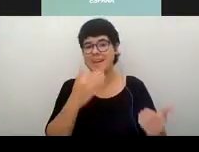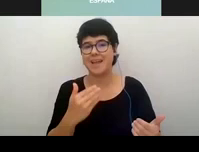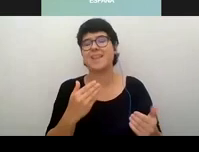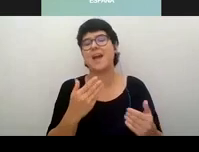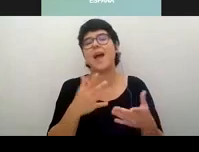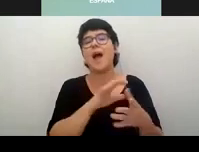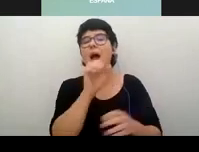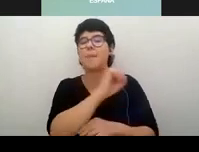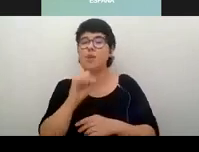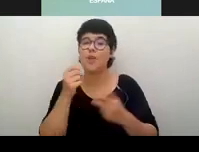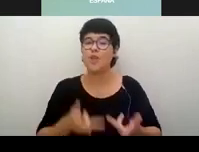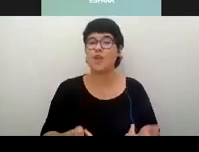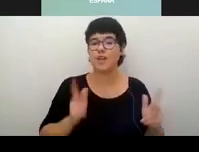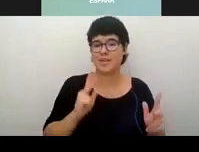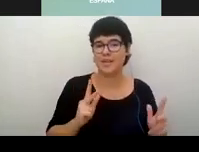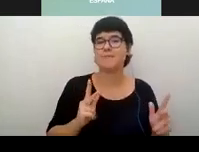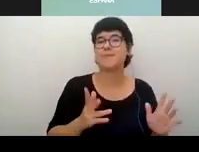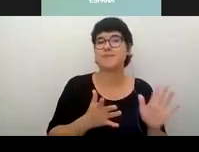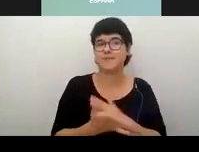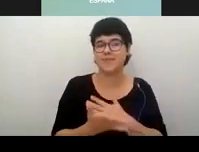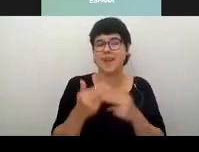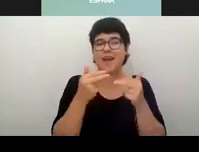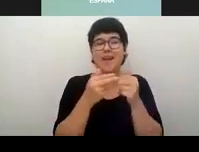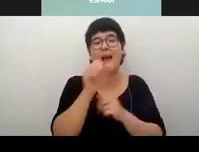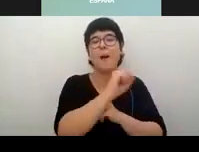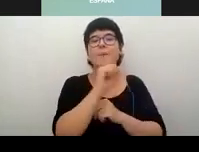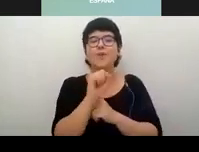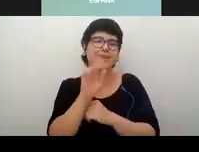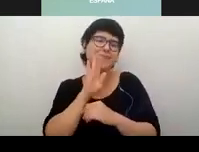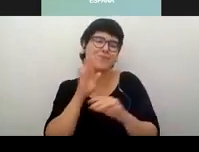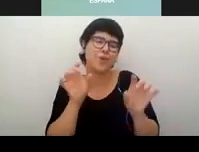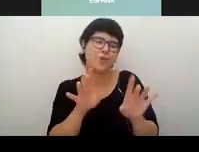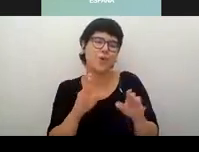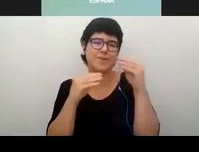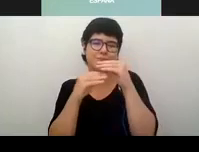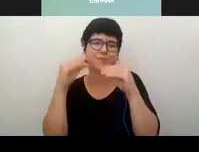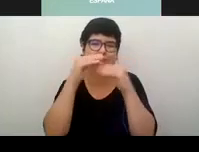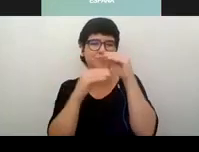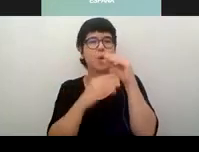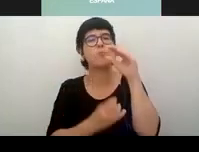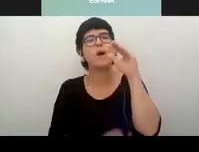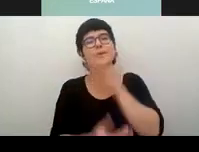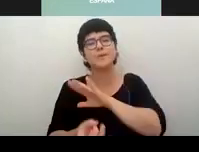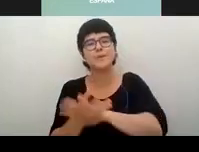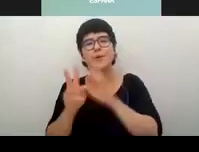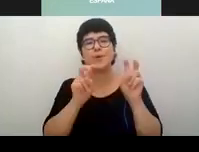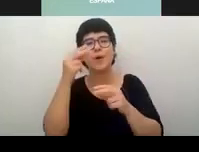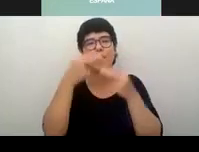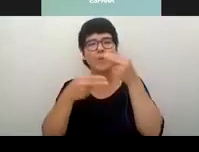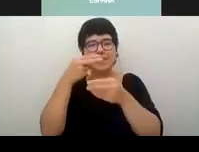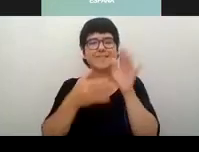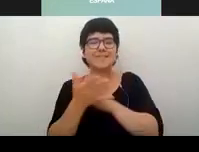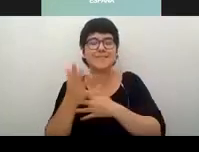es decir, teniendo los aminoácidos, los ladrillitos estos, vamos a construir nuevas proteínas. Pensad que tenemos un músculo